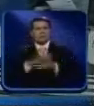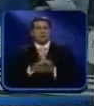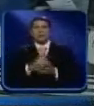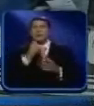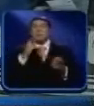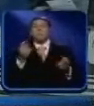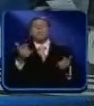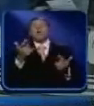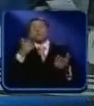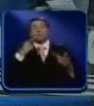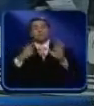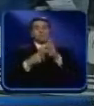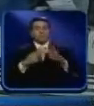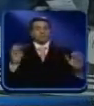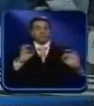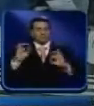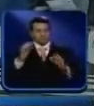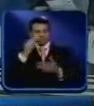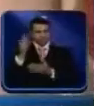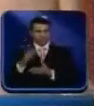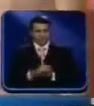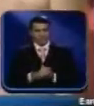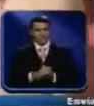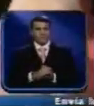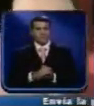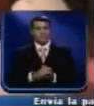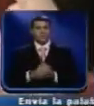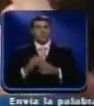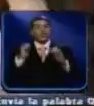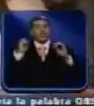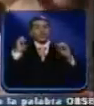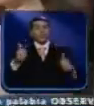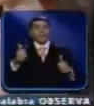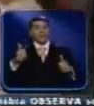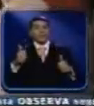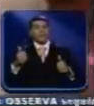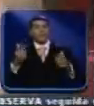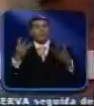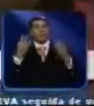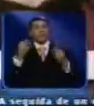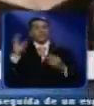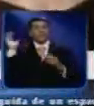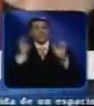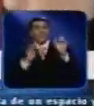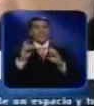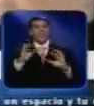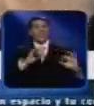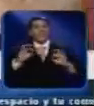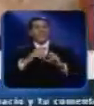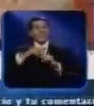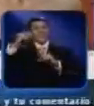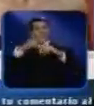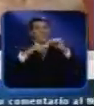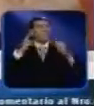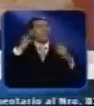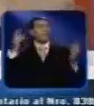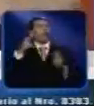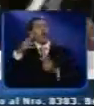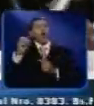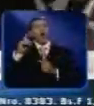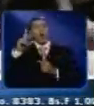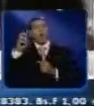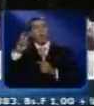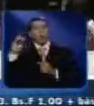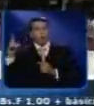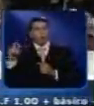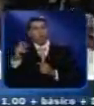ser las protagonistas de la noche. Desde el comienzo, la gala estuvo aderezada por la llegada de estrellas de Hollywood, quienes han llevado sus oficios a